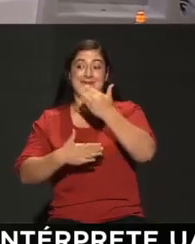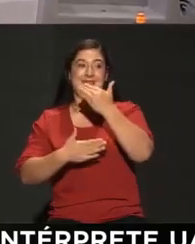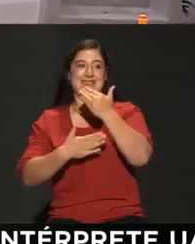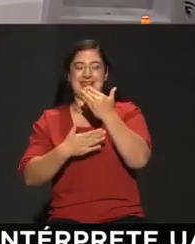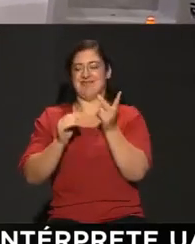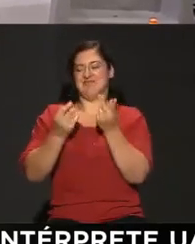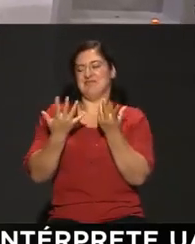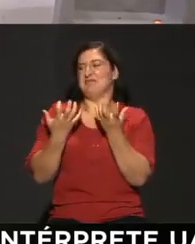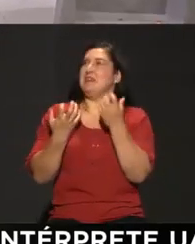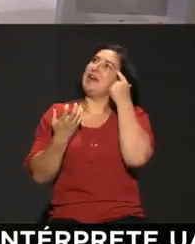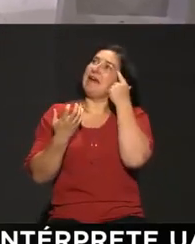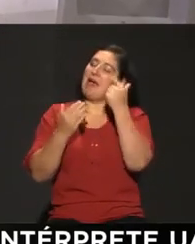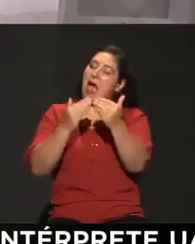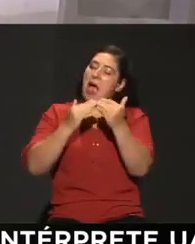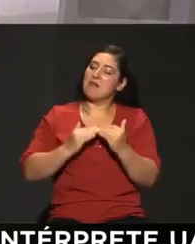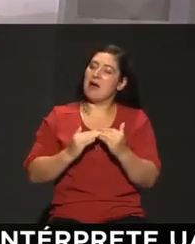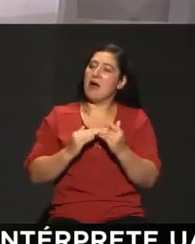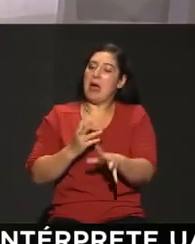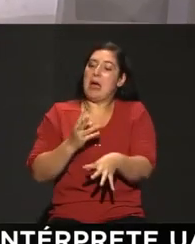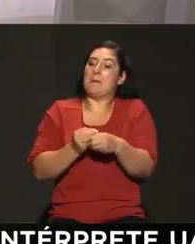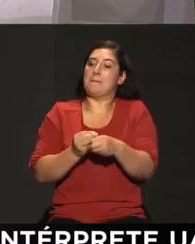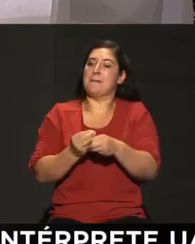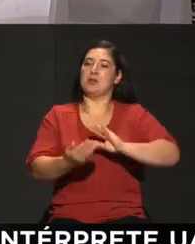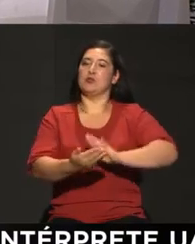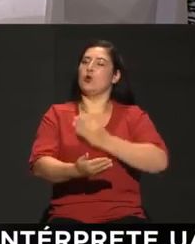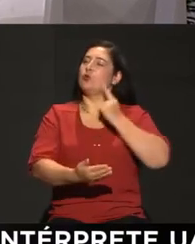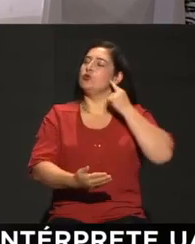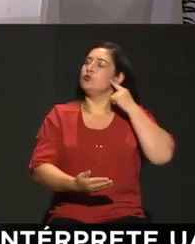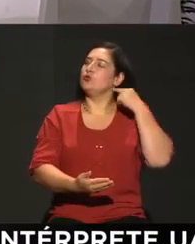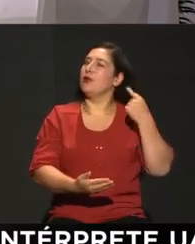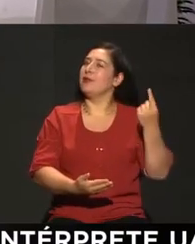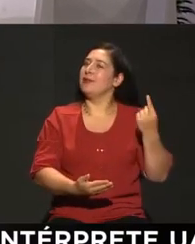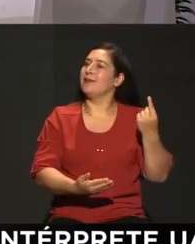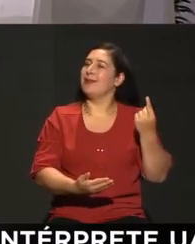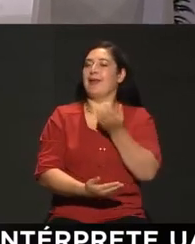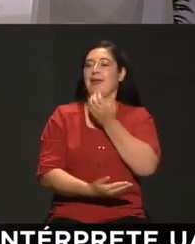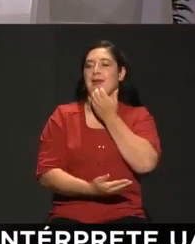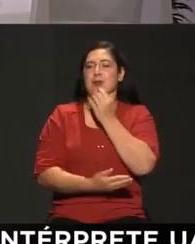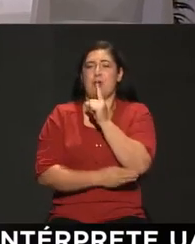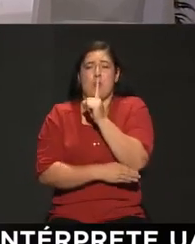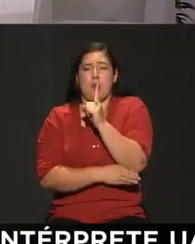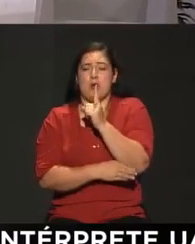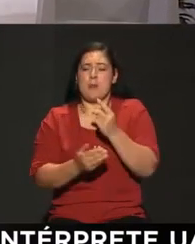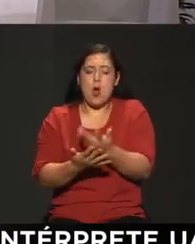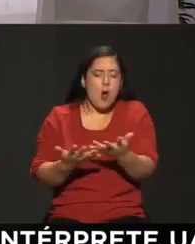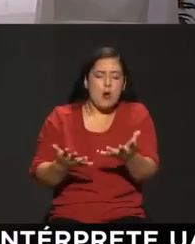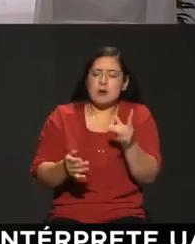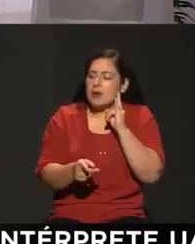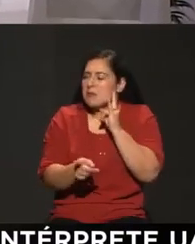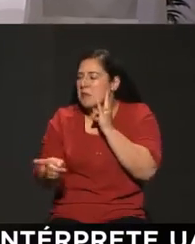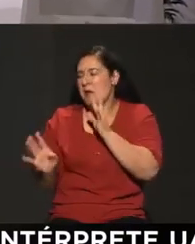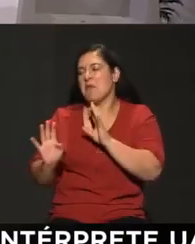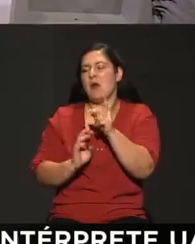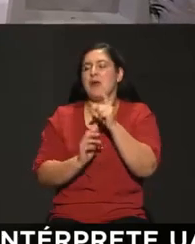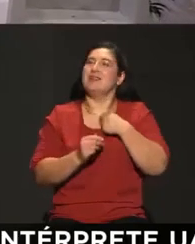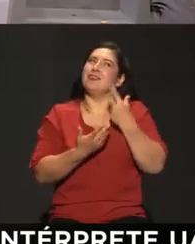le queremos agregar abajo notas, o sea, sonidos? No solamente me quedo con sonidos de elementos, sino que ahorita